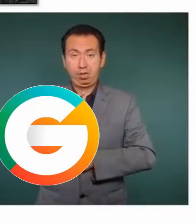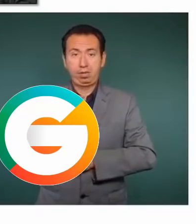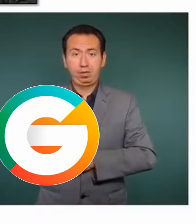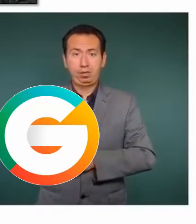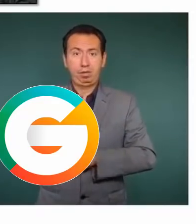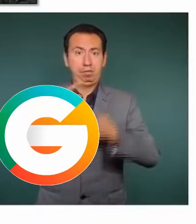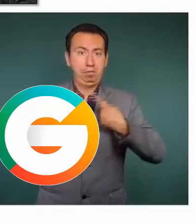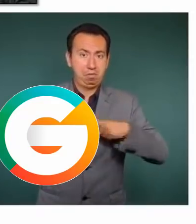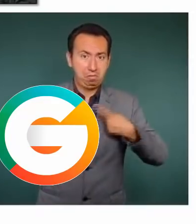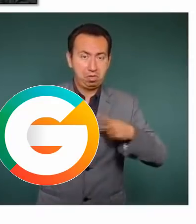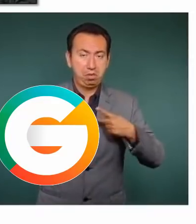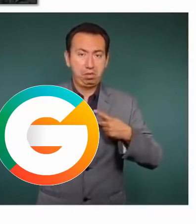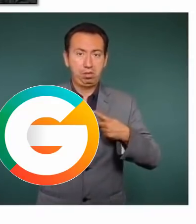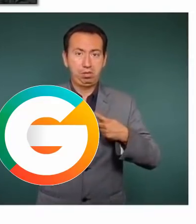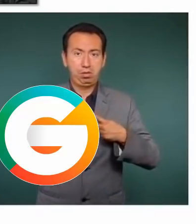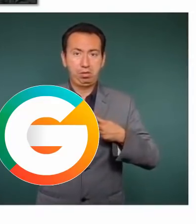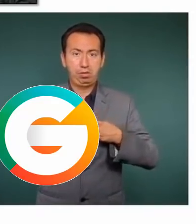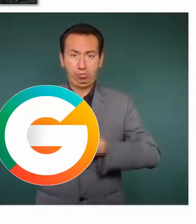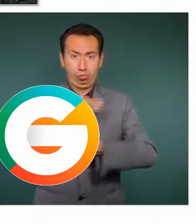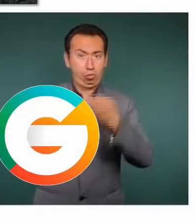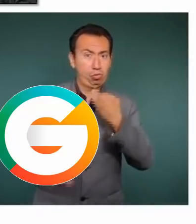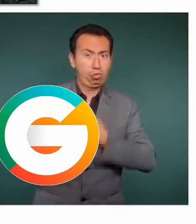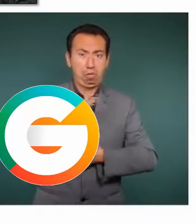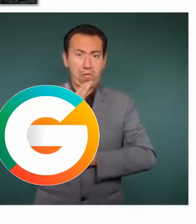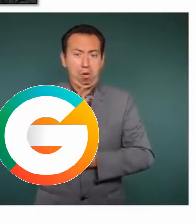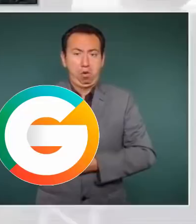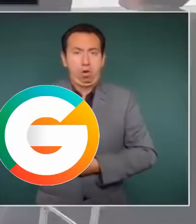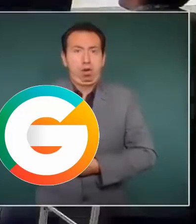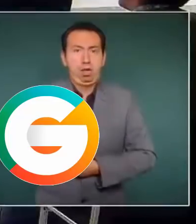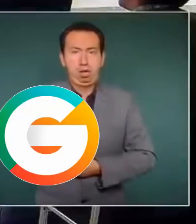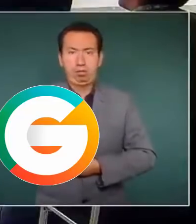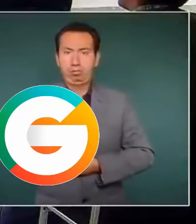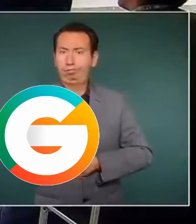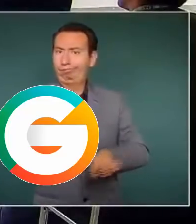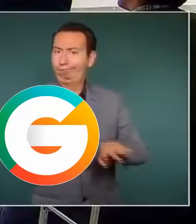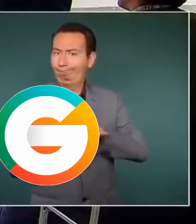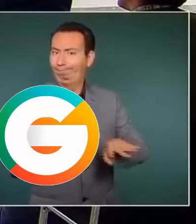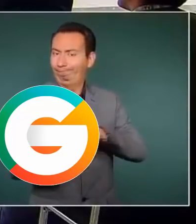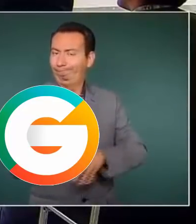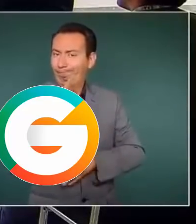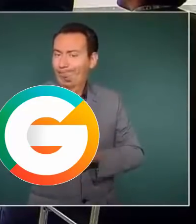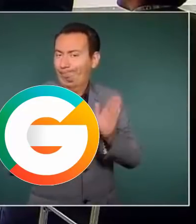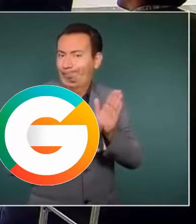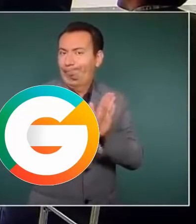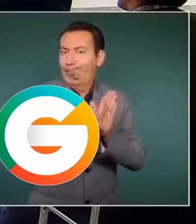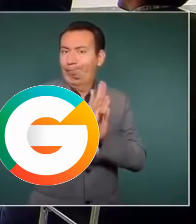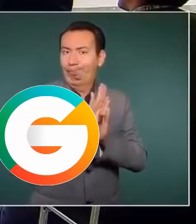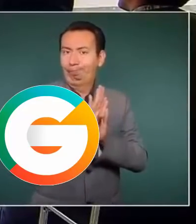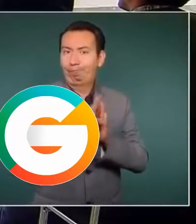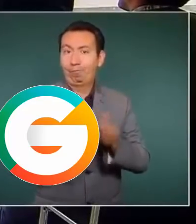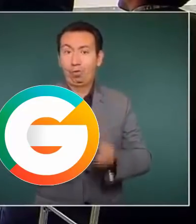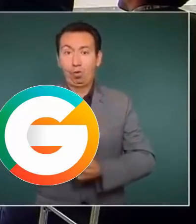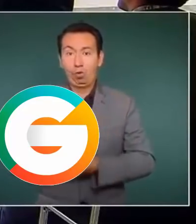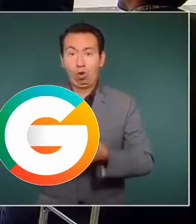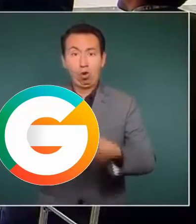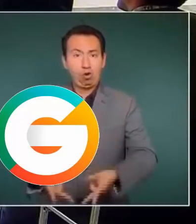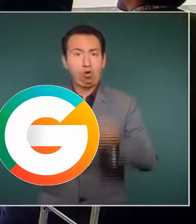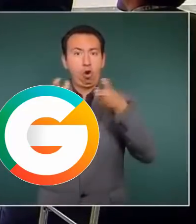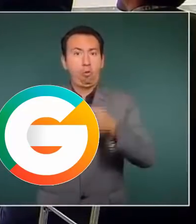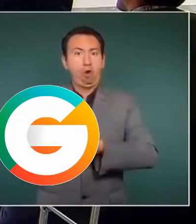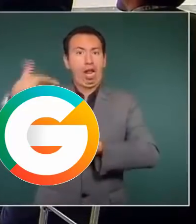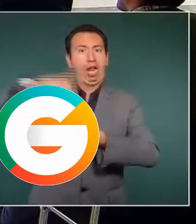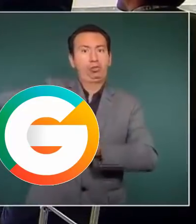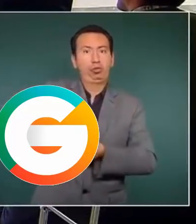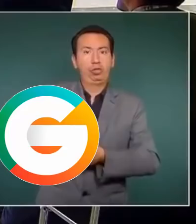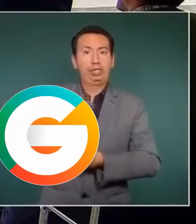de personal y la eficiencia en las tareas que se desarrollan. La que sigue, por favor. El robo de hidrocarburos, que es uno